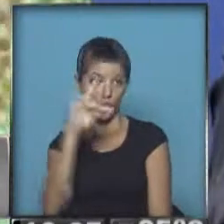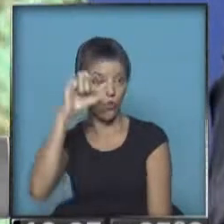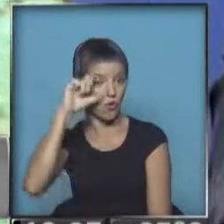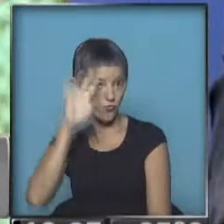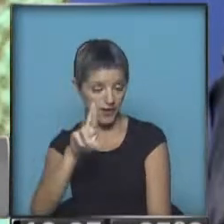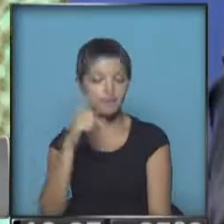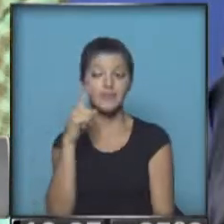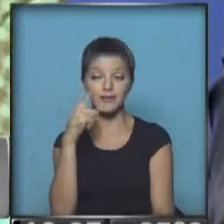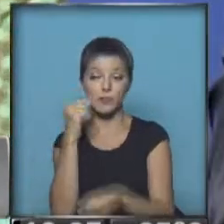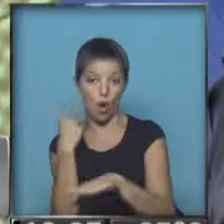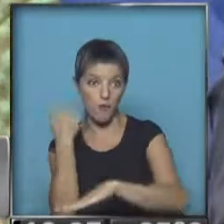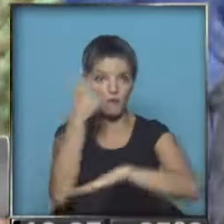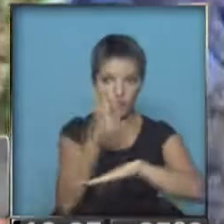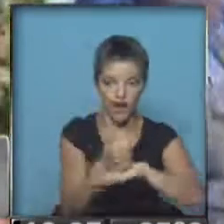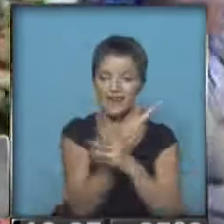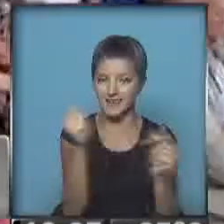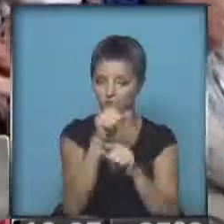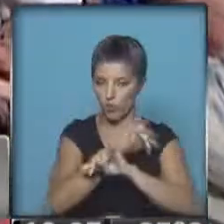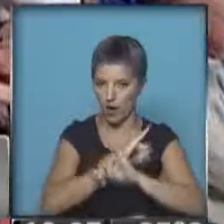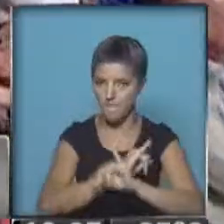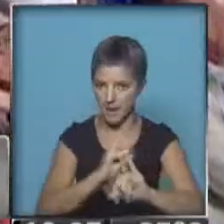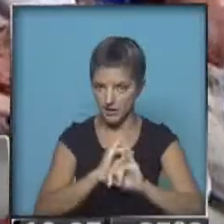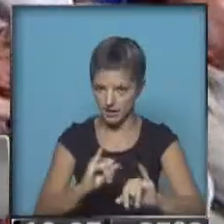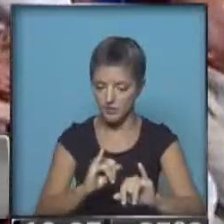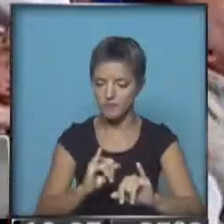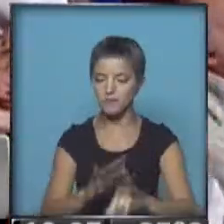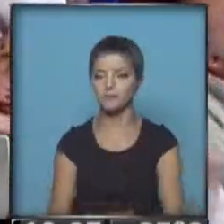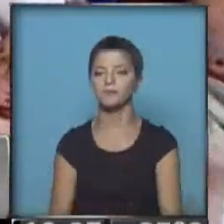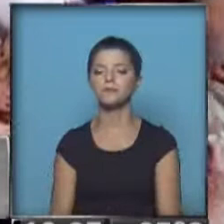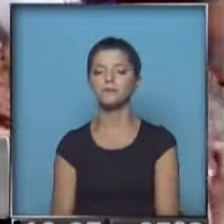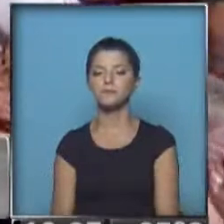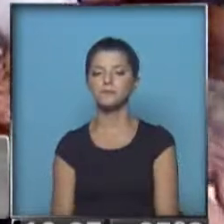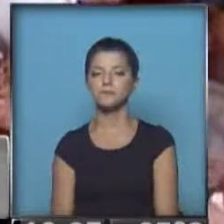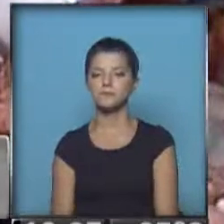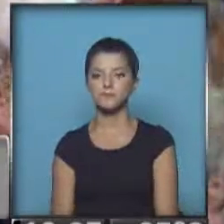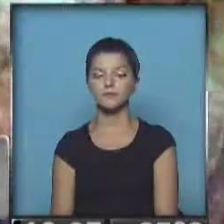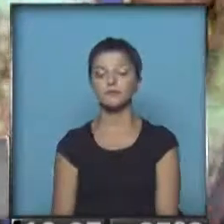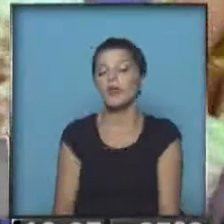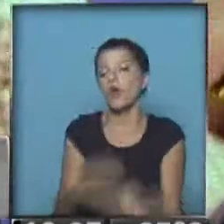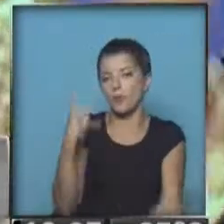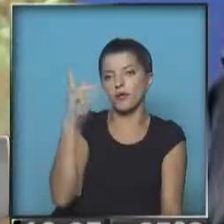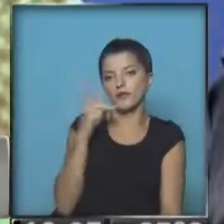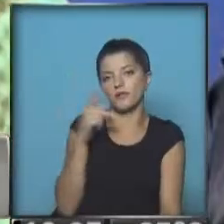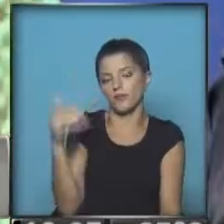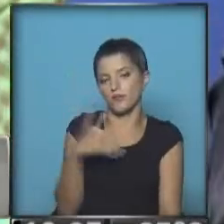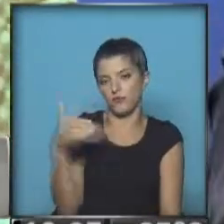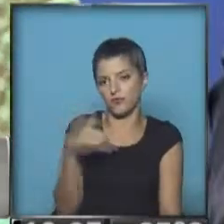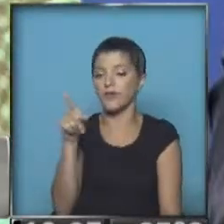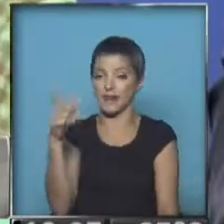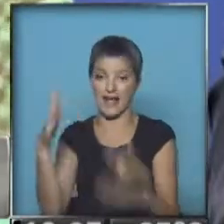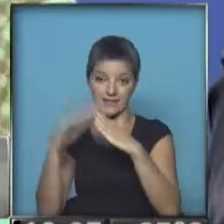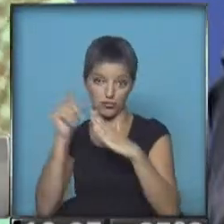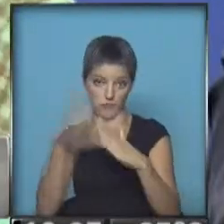cerrar, Felipe de Olinto Beatle, a cerrar la campaña a Río Gallegos. Y como Néstor se demoraba, estábamos en la casa de los